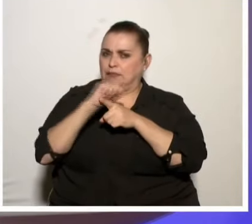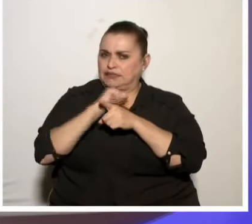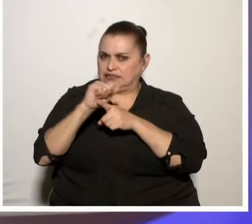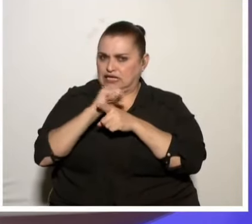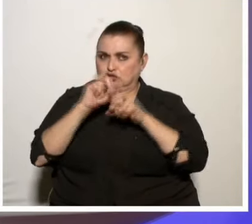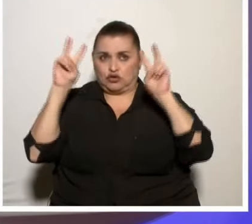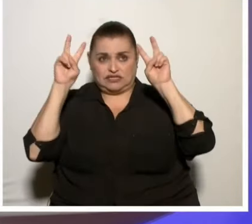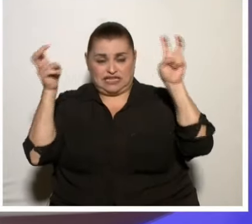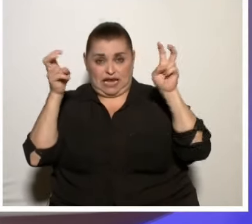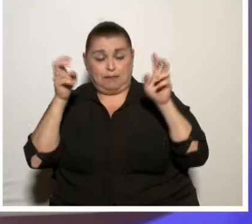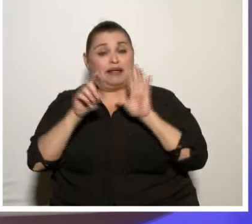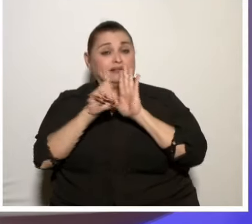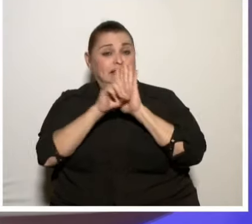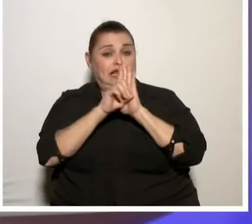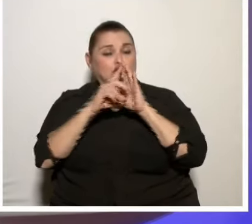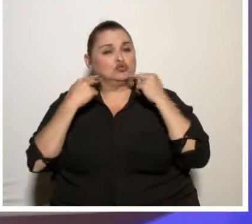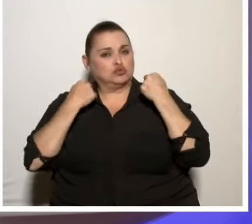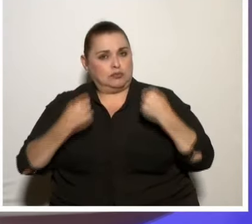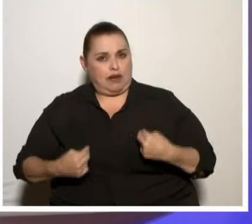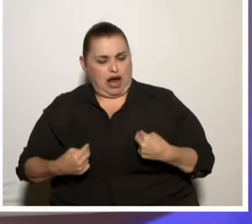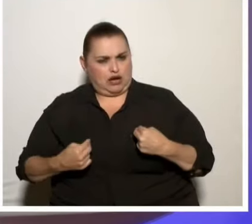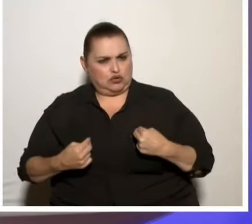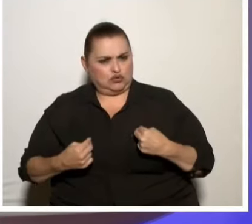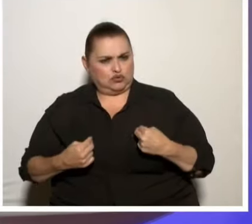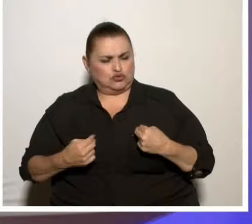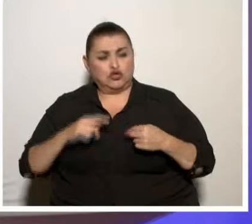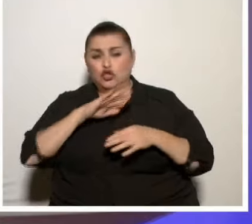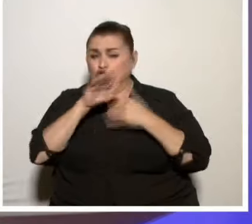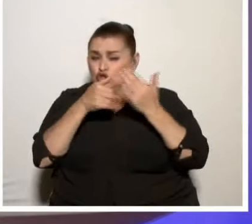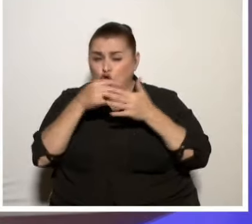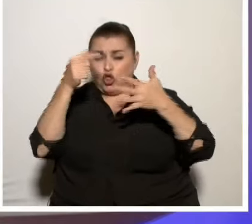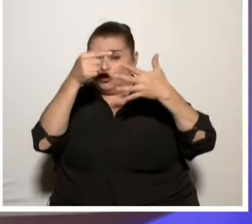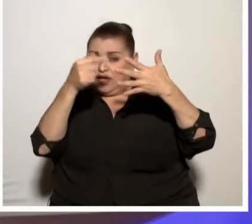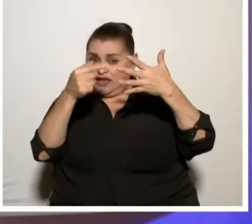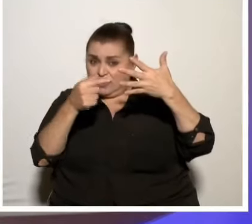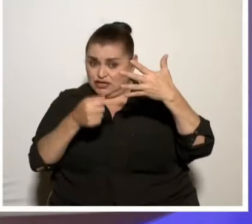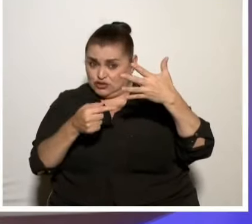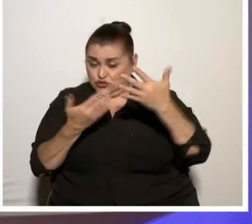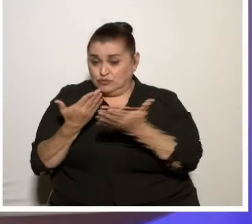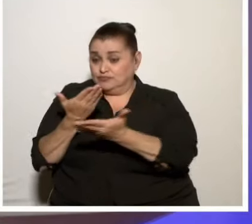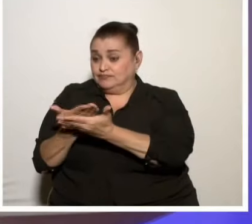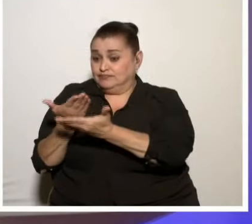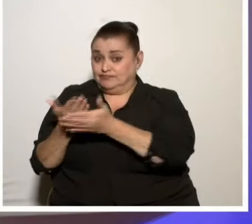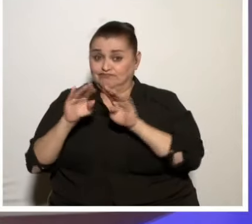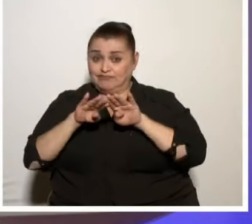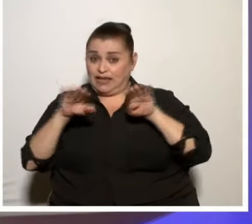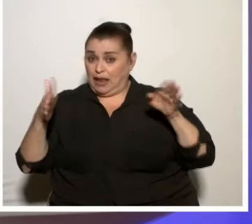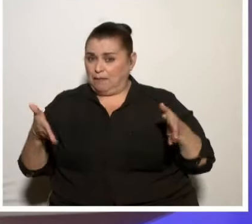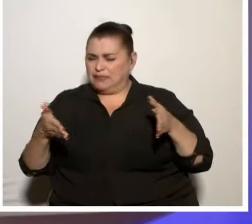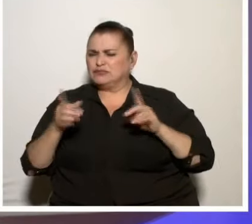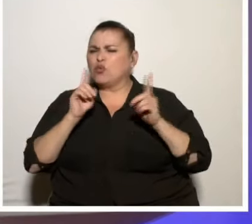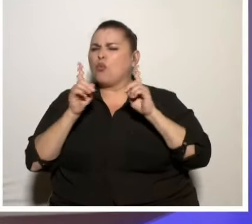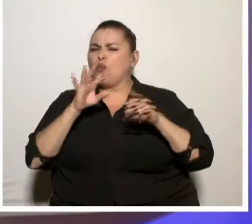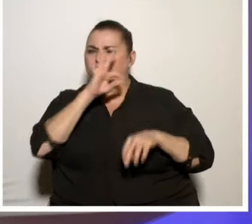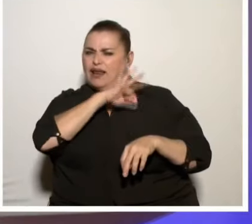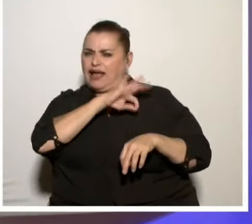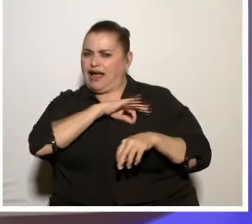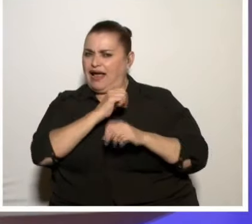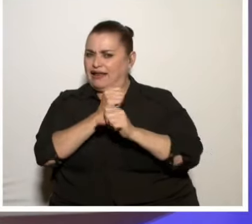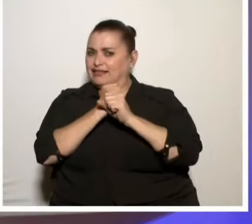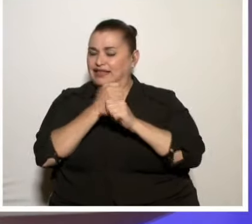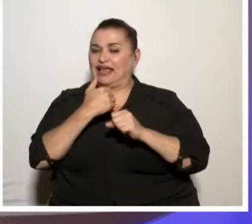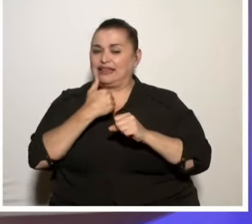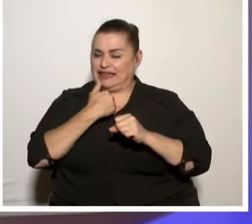temas de derechos humanos. Con estos antecedentes puestos en la mesa, ¿Qué garantía pueden tener las